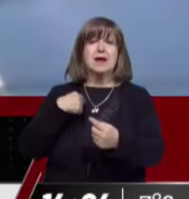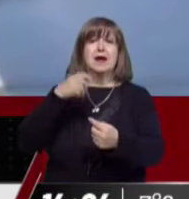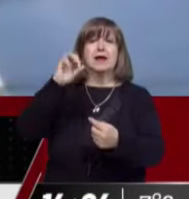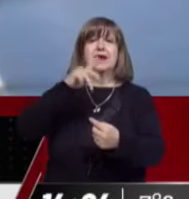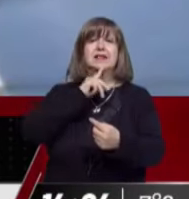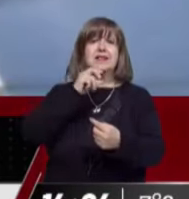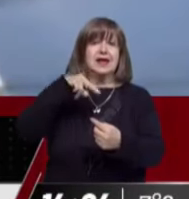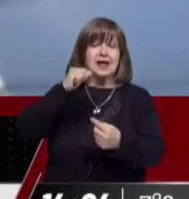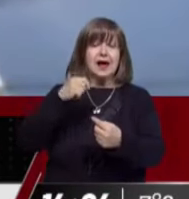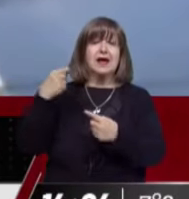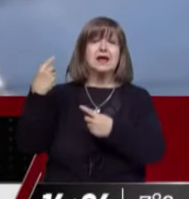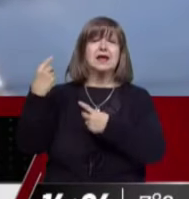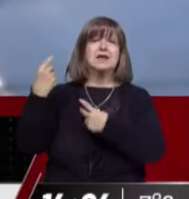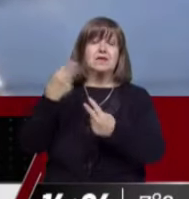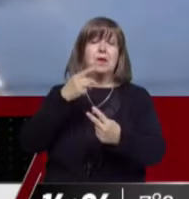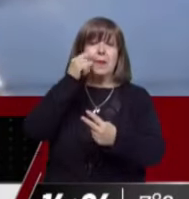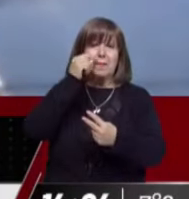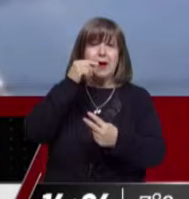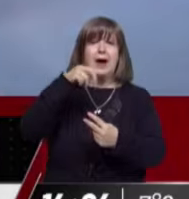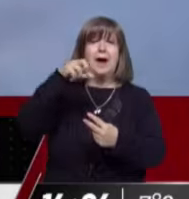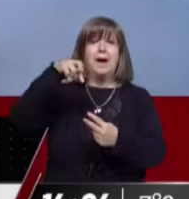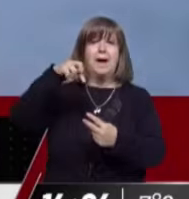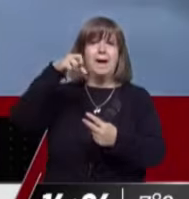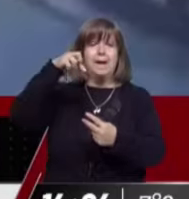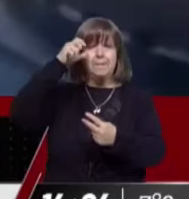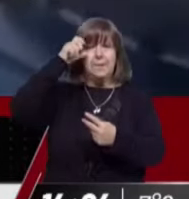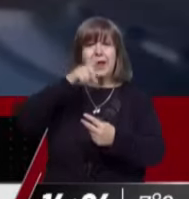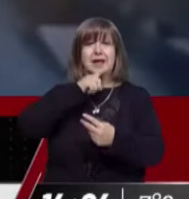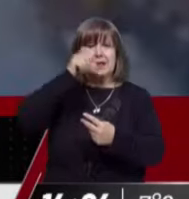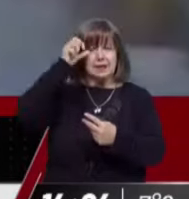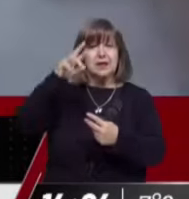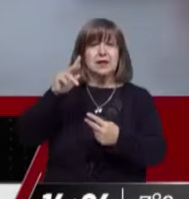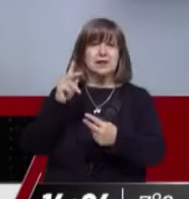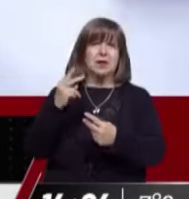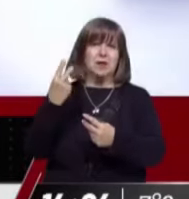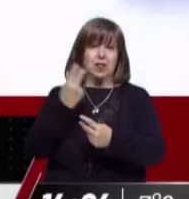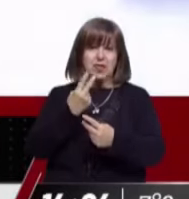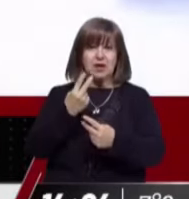su papá Peter, que han llegado minutos antes del mediodía. Ya se confirmó